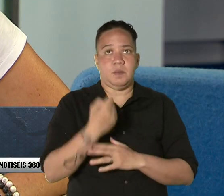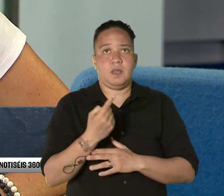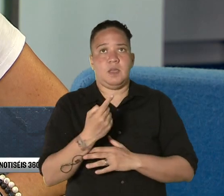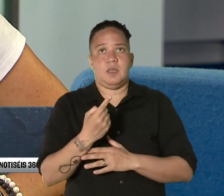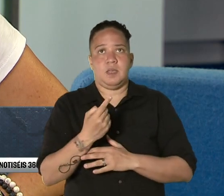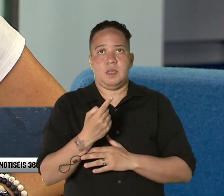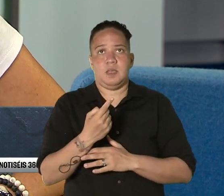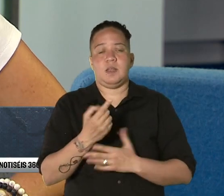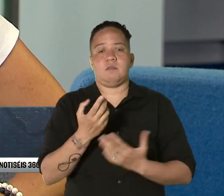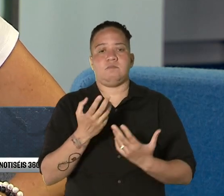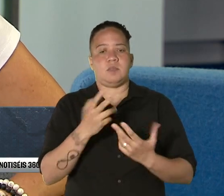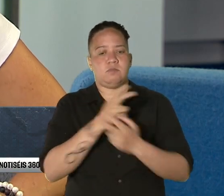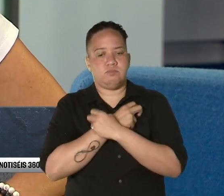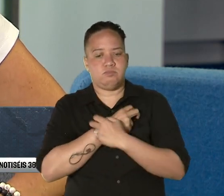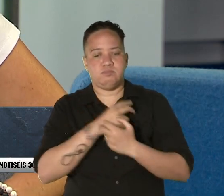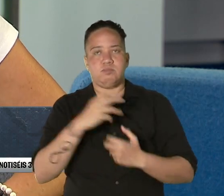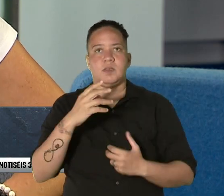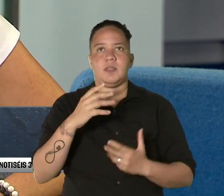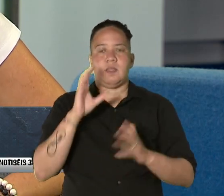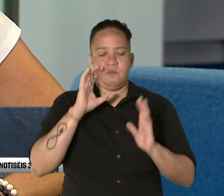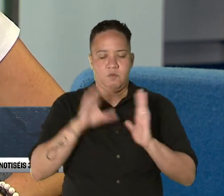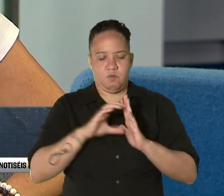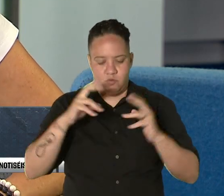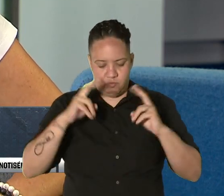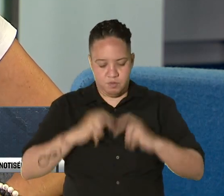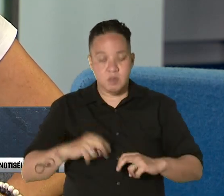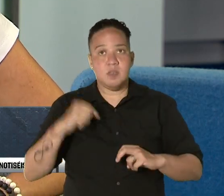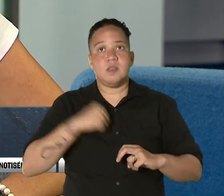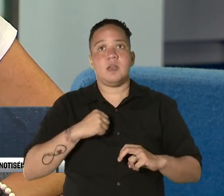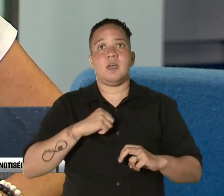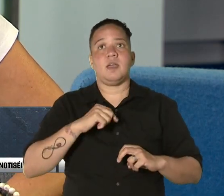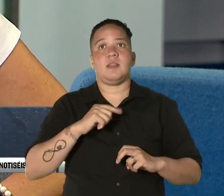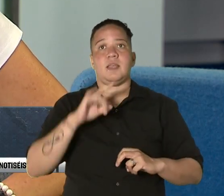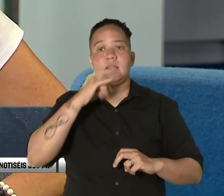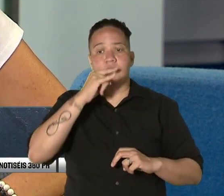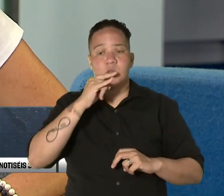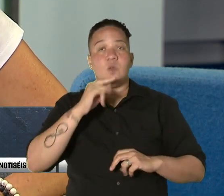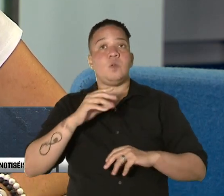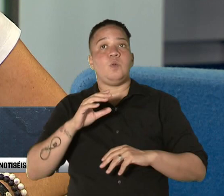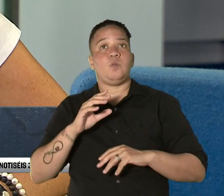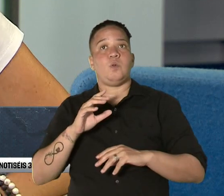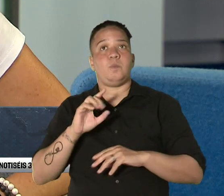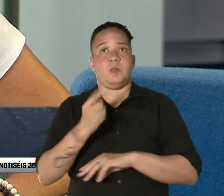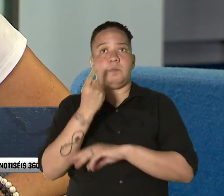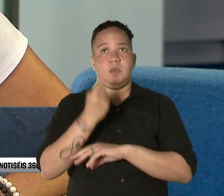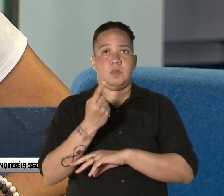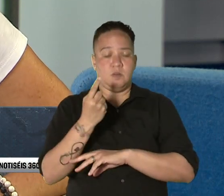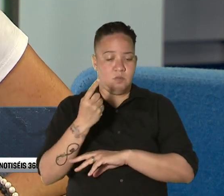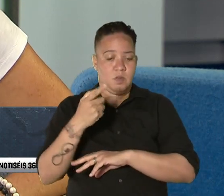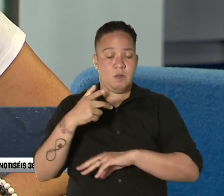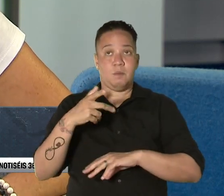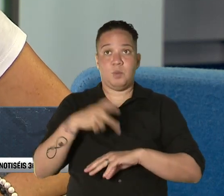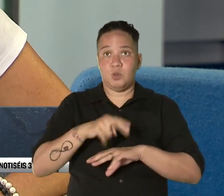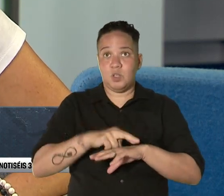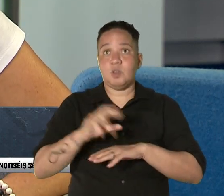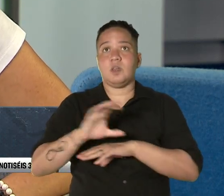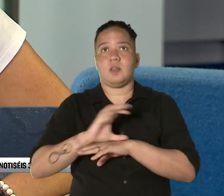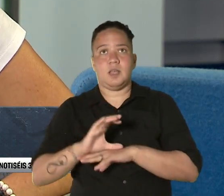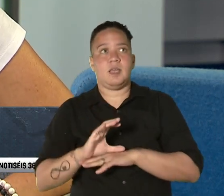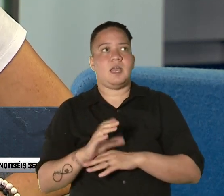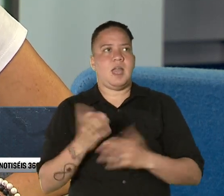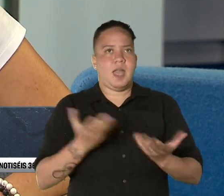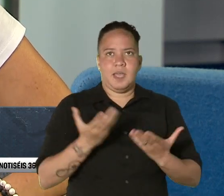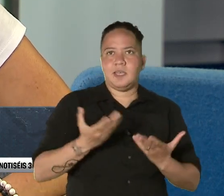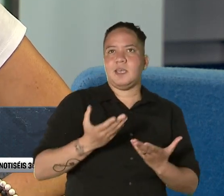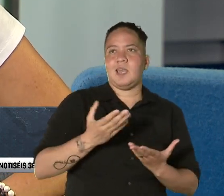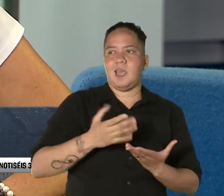internacional pediátrica en Puerto Rico es la primera en Puerto Rico y en el Caribe en el hospital pediátrico aquí